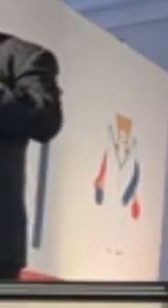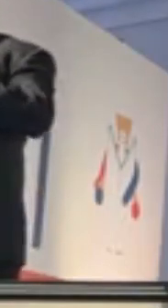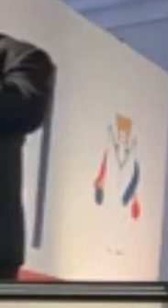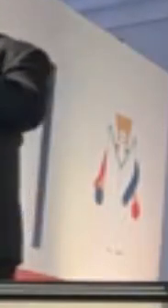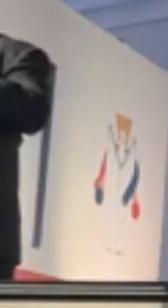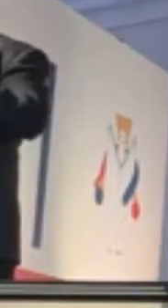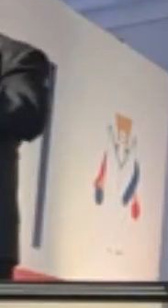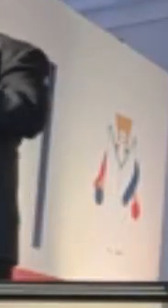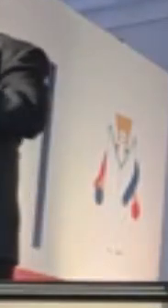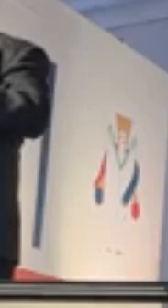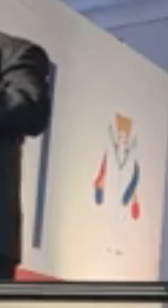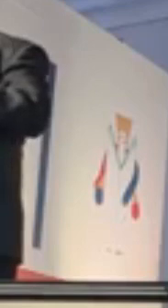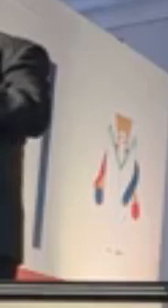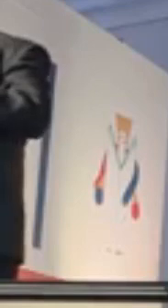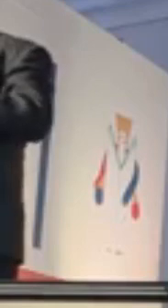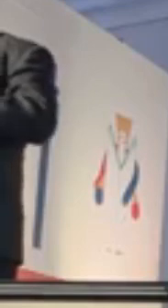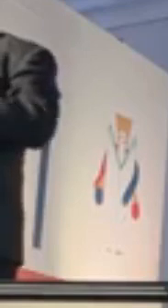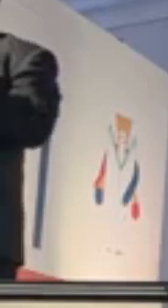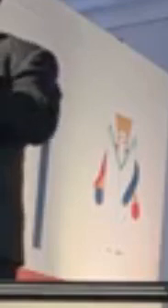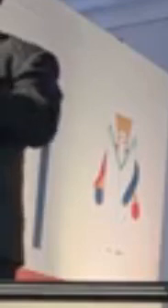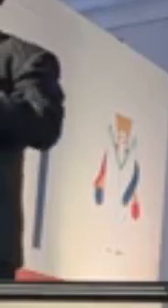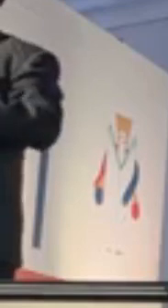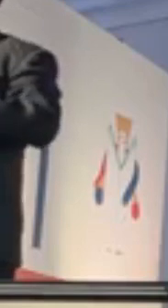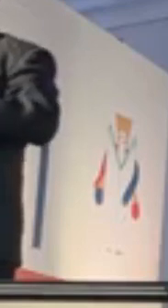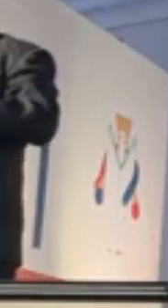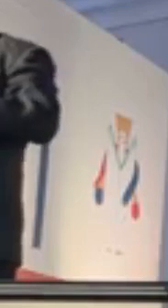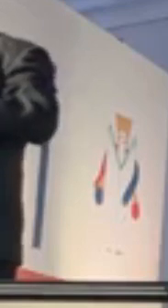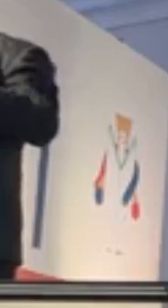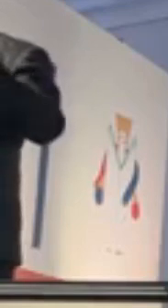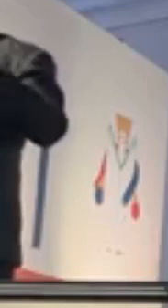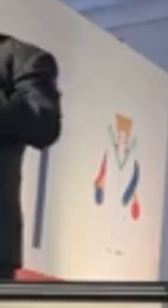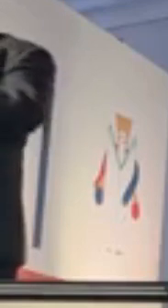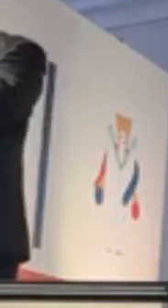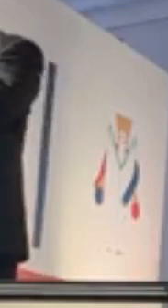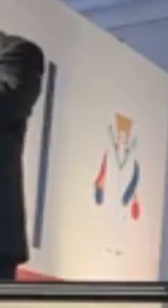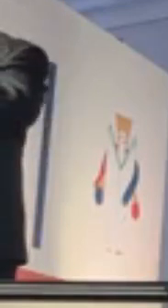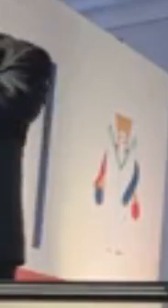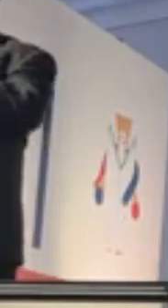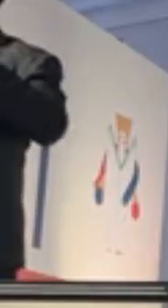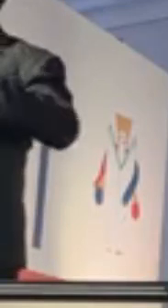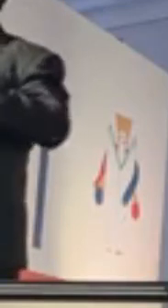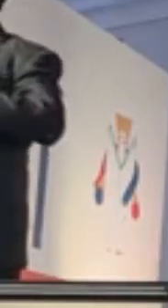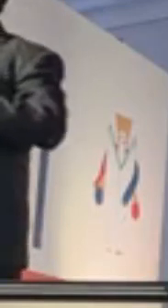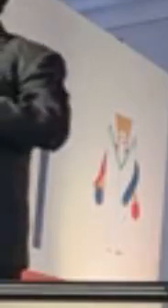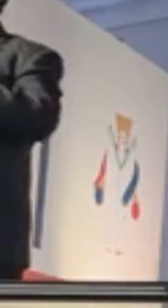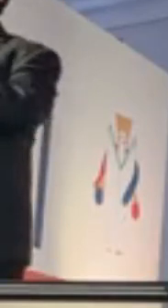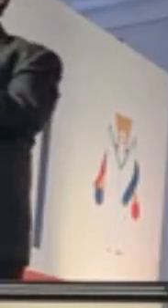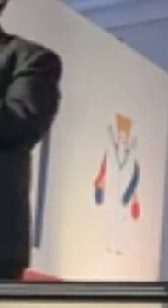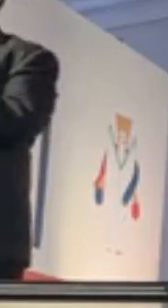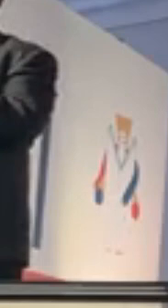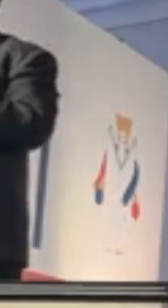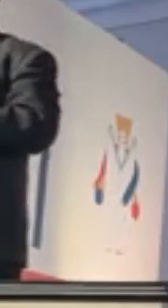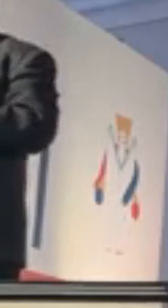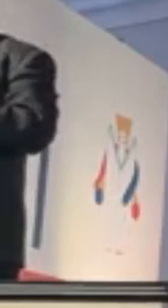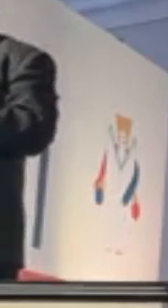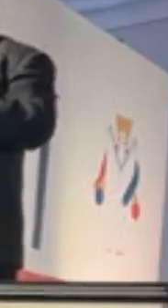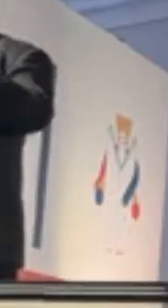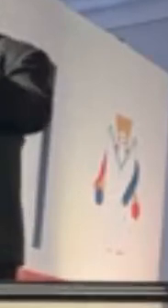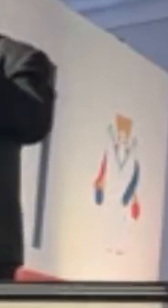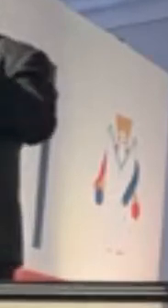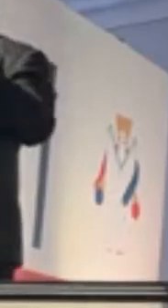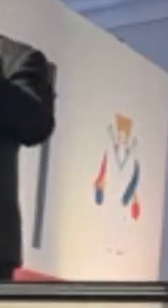Silva pudiera presentarse a las elecciones. Y digo, personas que han muerto por coronavirus, ¿no?, por una gestión totalmente